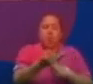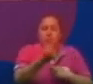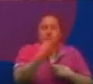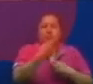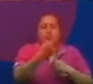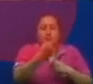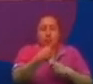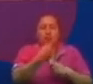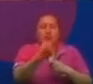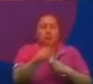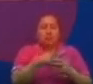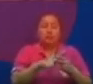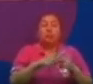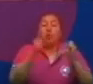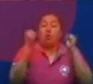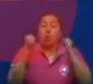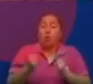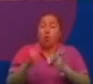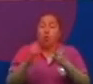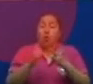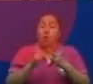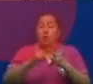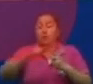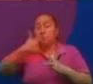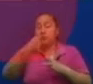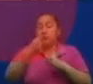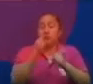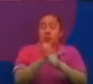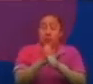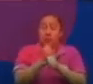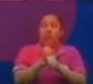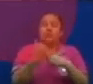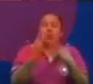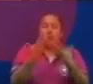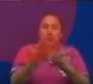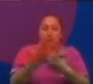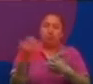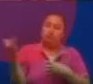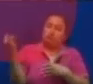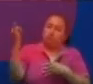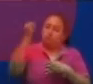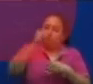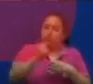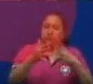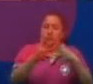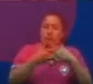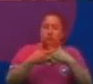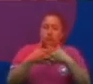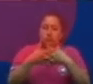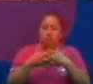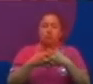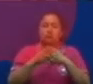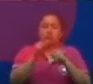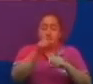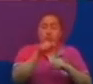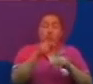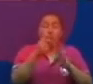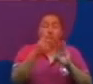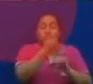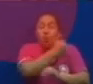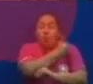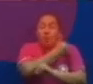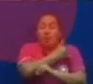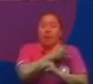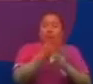tratamiento. El señor de 70 años que también llegó de Estados Unidos, quien se encuentra